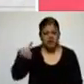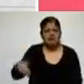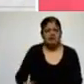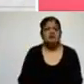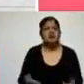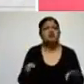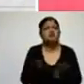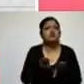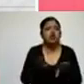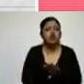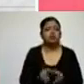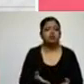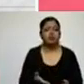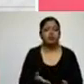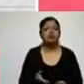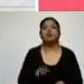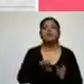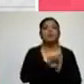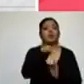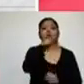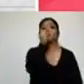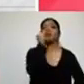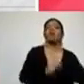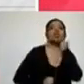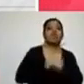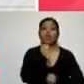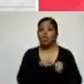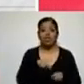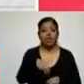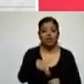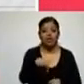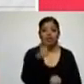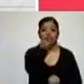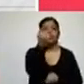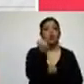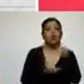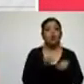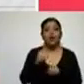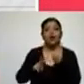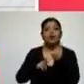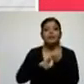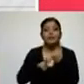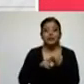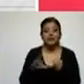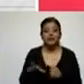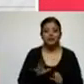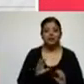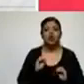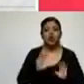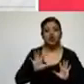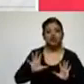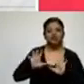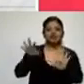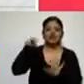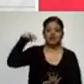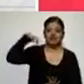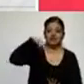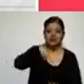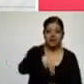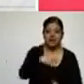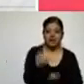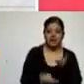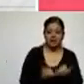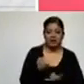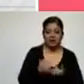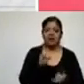accidente? Situaciones de riesgo como correr por los pasillos, jugar con objetos de vidrio, empujarse o jugar en las escaleras o